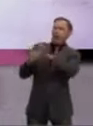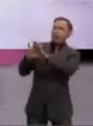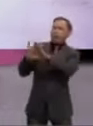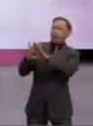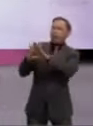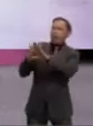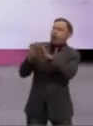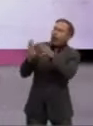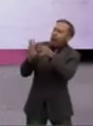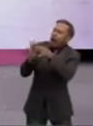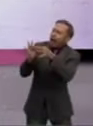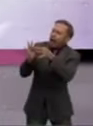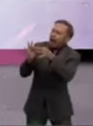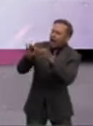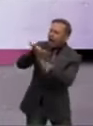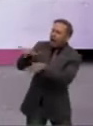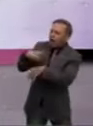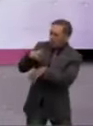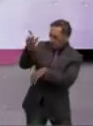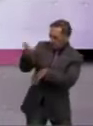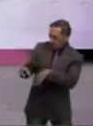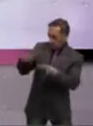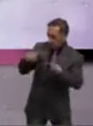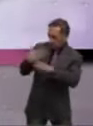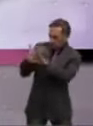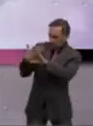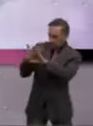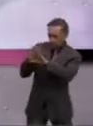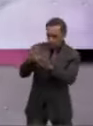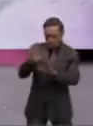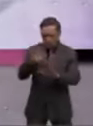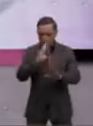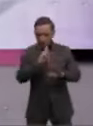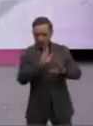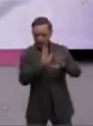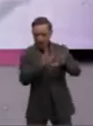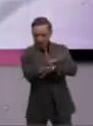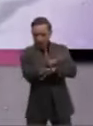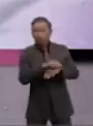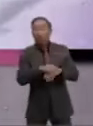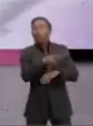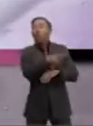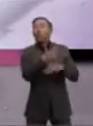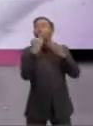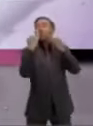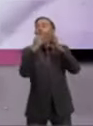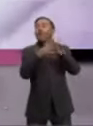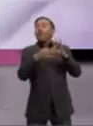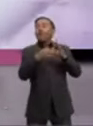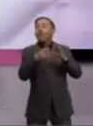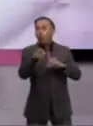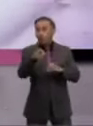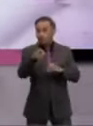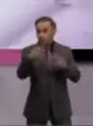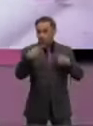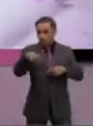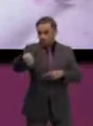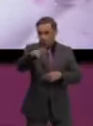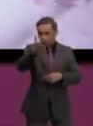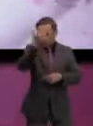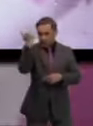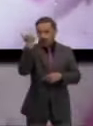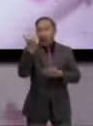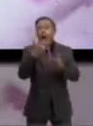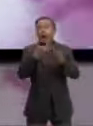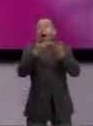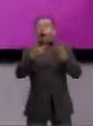los números que el señor ha estado presentando, lo que no sabe es que se ha endeudado al país, que ese